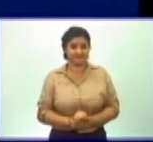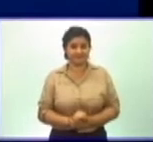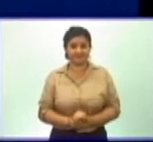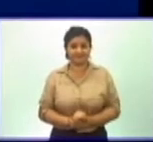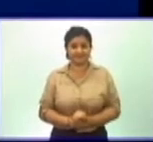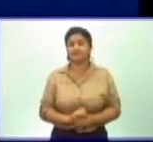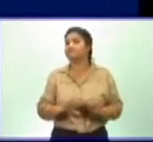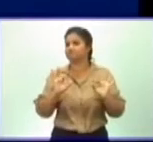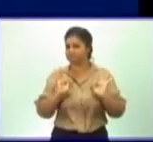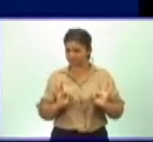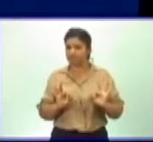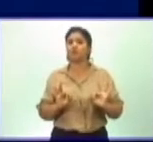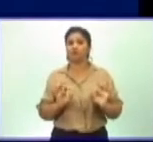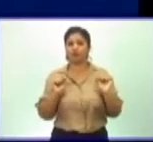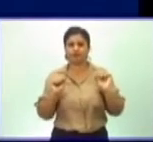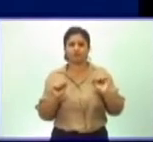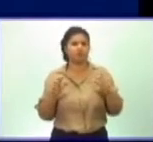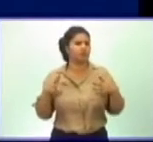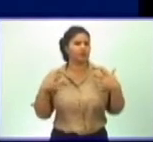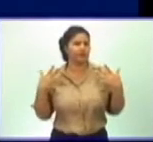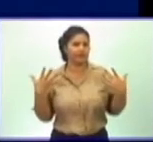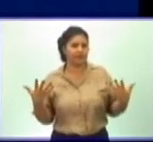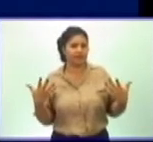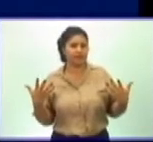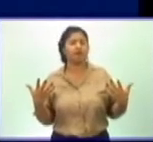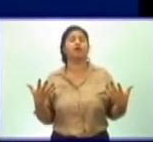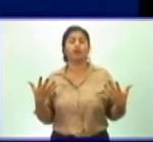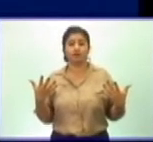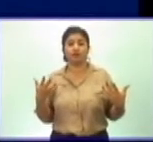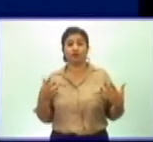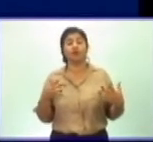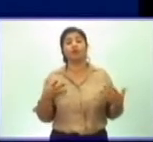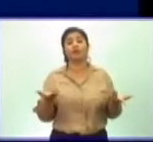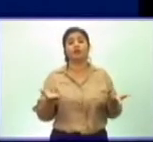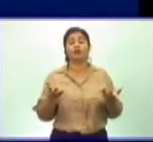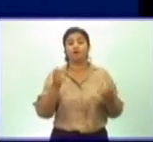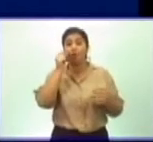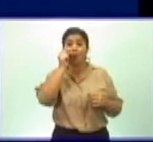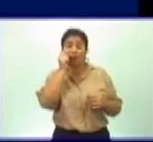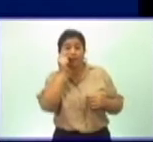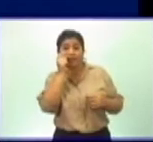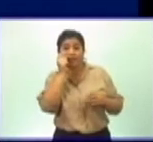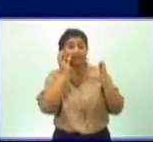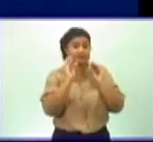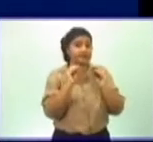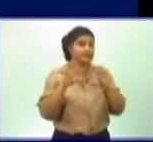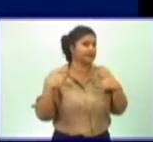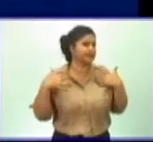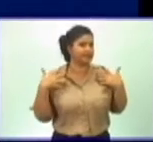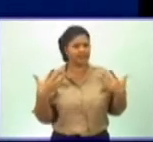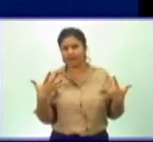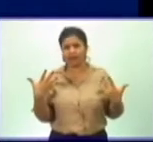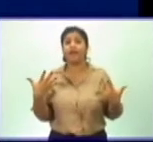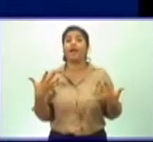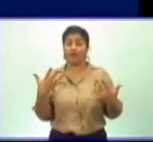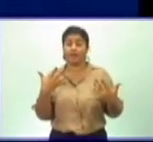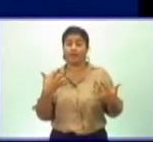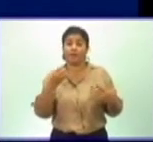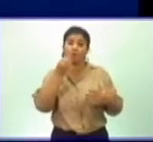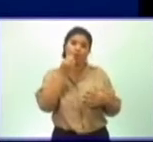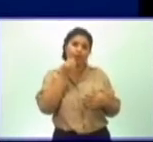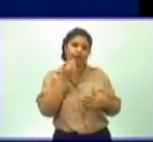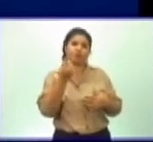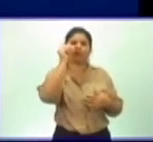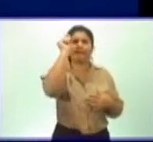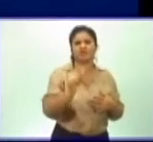cómo también aquí hay cierta crítica a la iglesia, como, es decir, a los fieles que asisten a la iglesia como